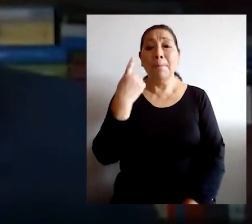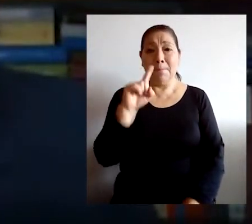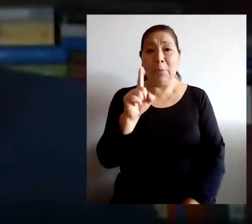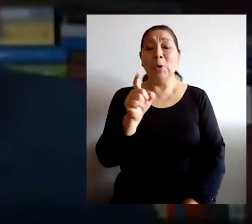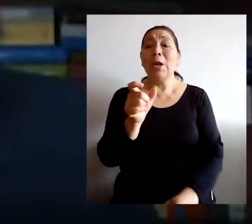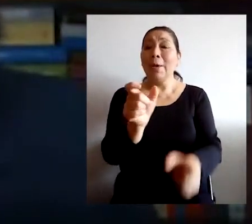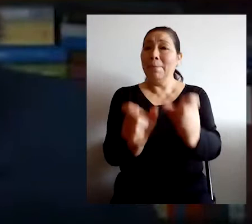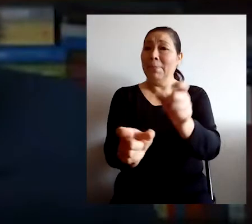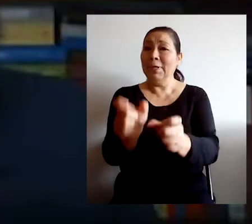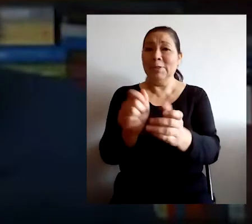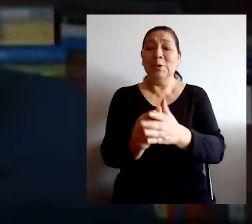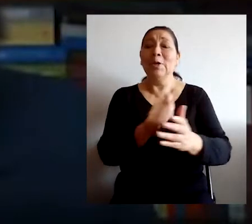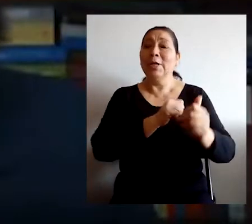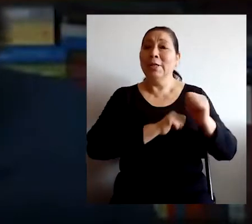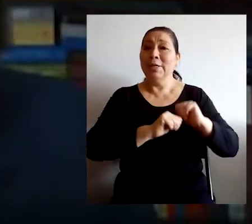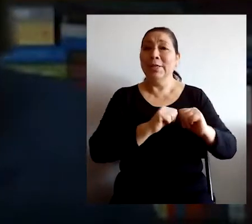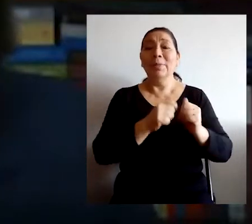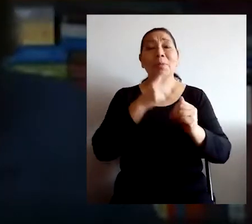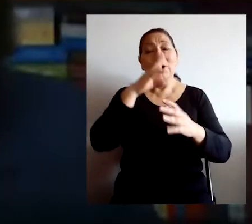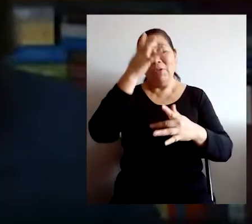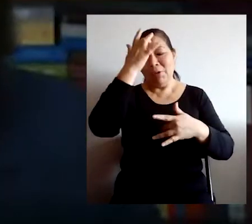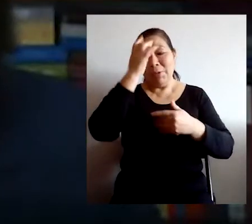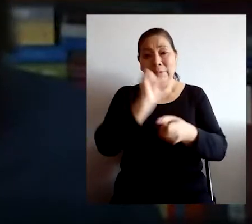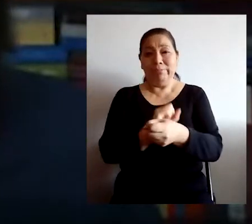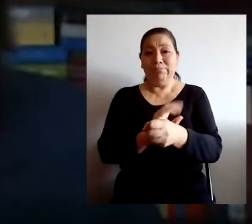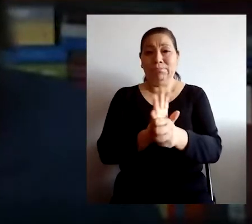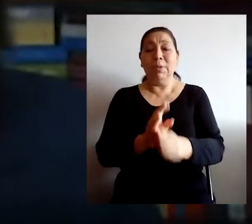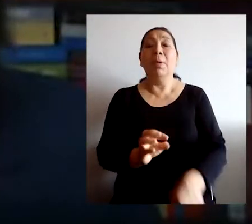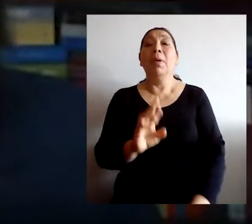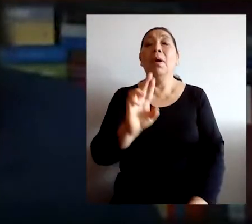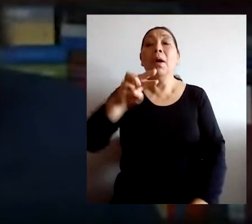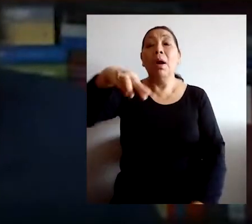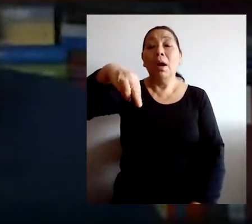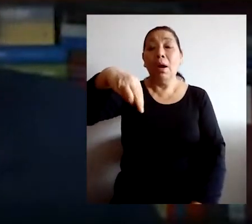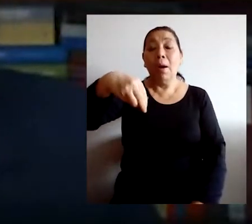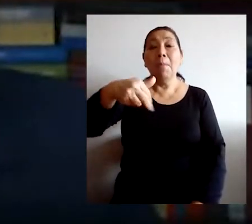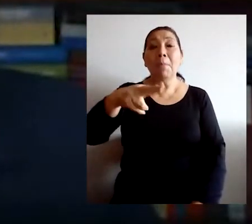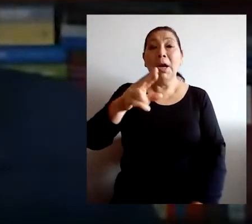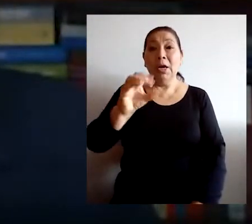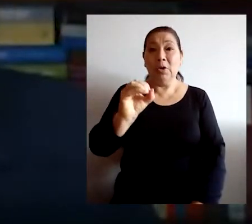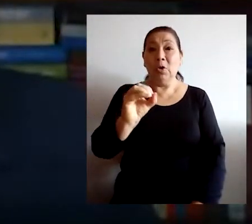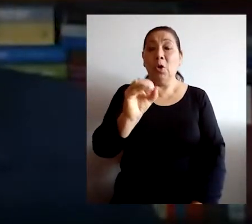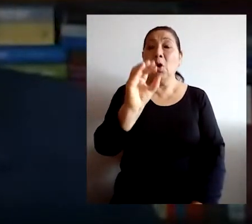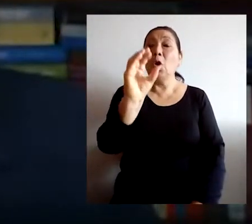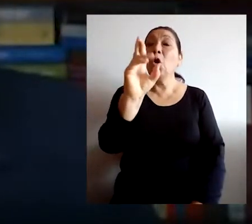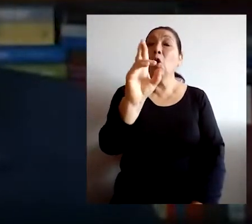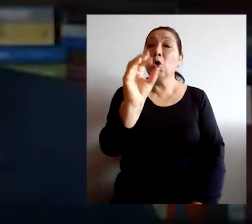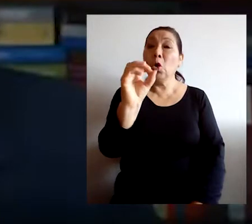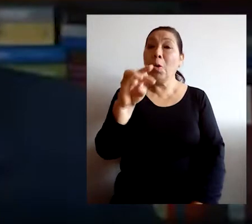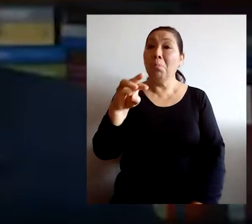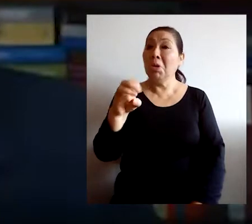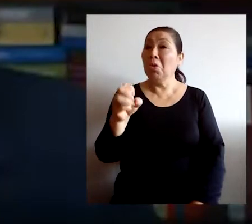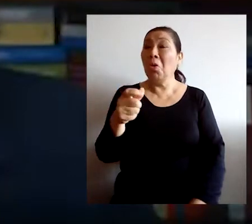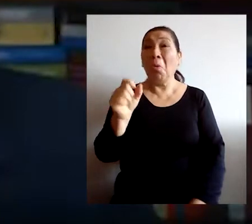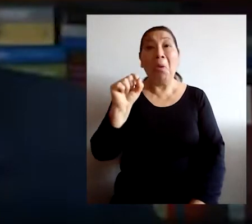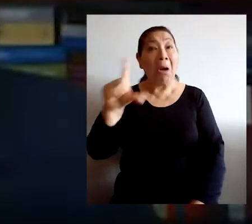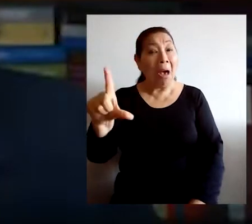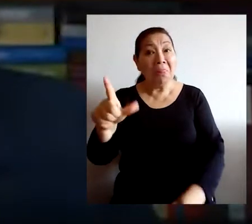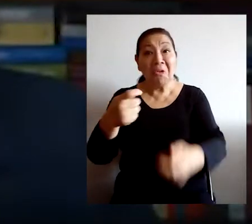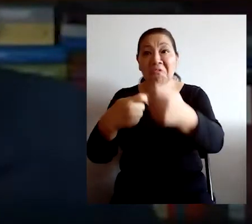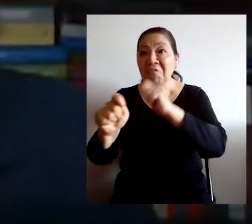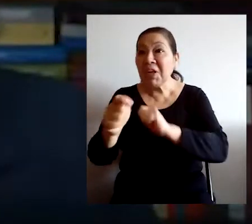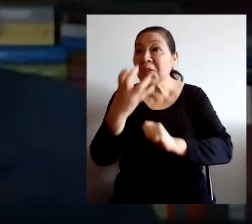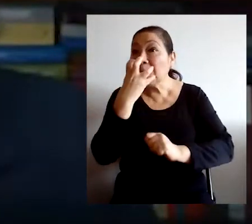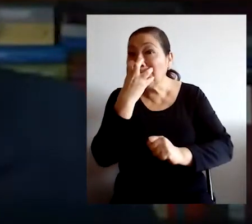Y las personas afectadas por la pandemia. Mario Romero mantuvo el precio del oxígeno medicinal pese a su alta